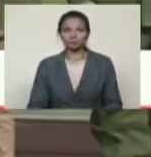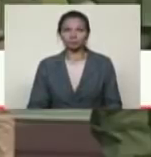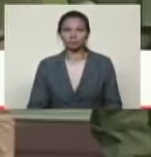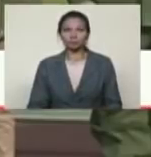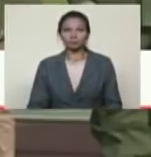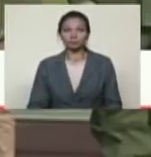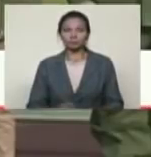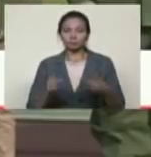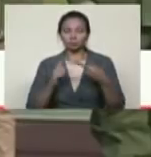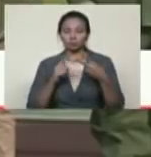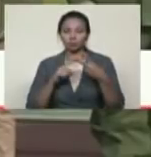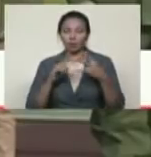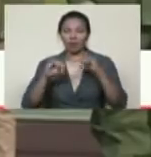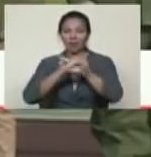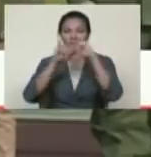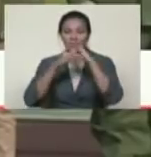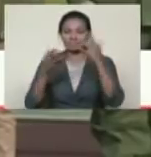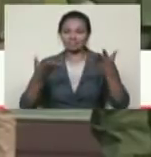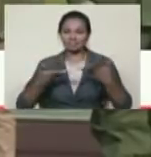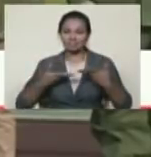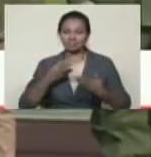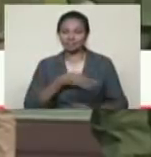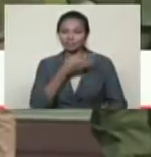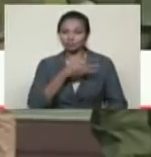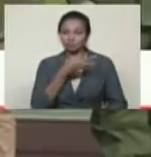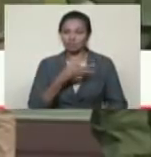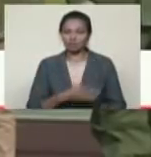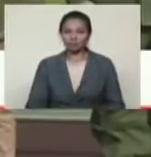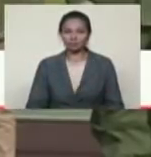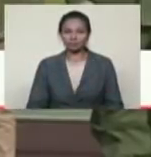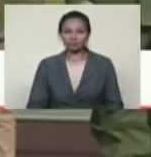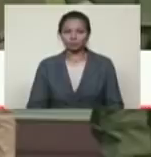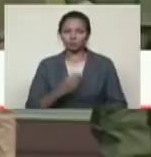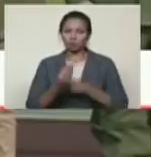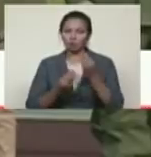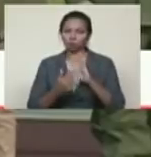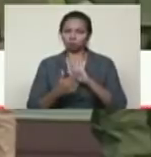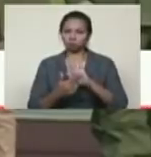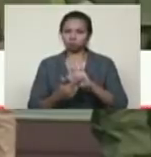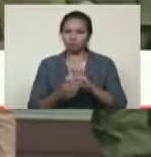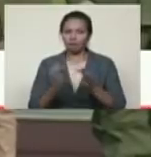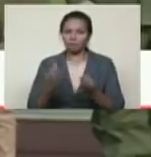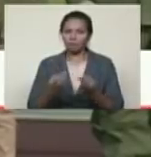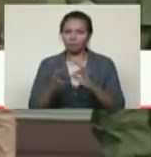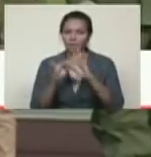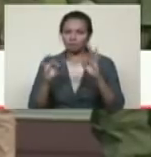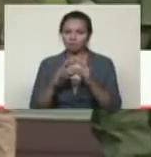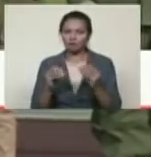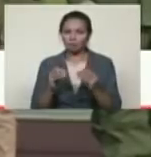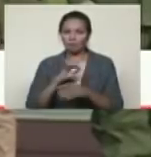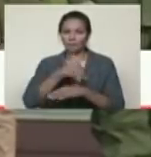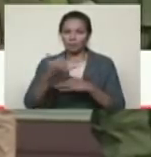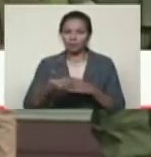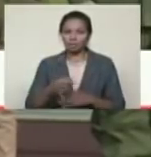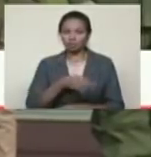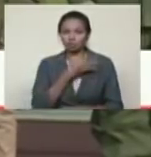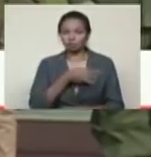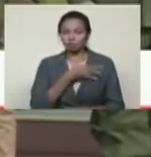Dos, la felicidad social como expresión del proyecto